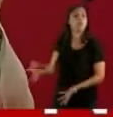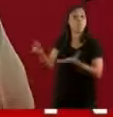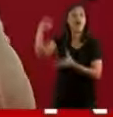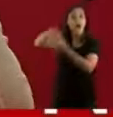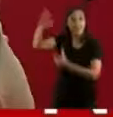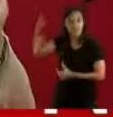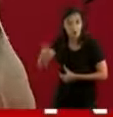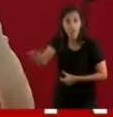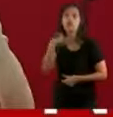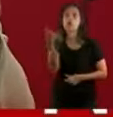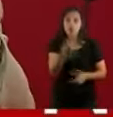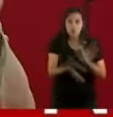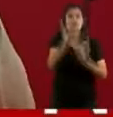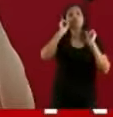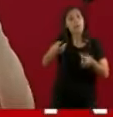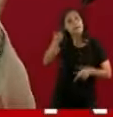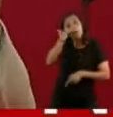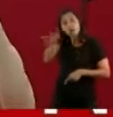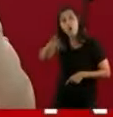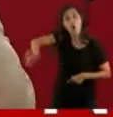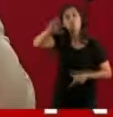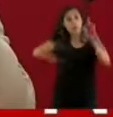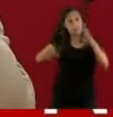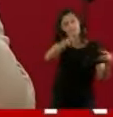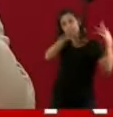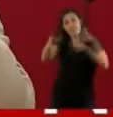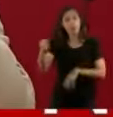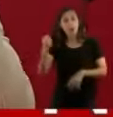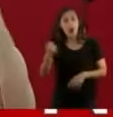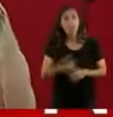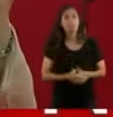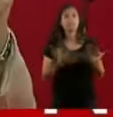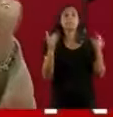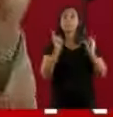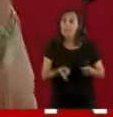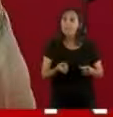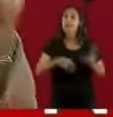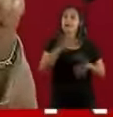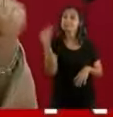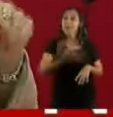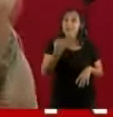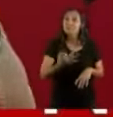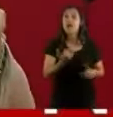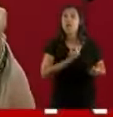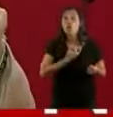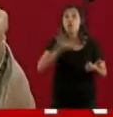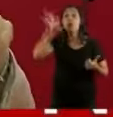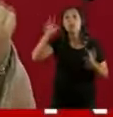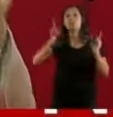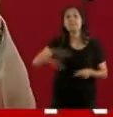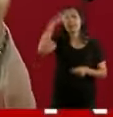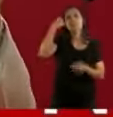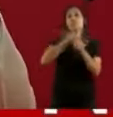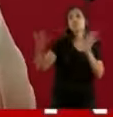ciudad. Vamos contra los lavadores de dinero con las procuraciones especializadas de la provincia y de